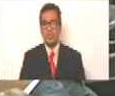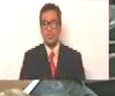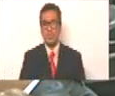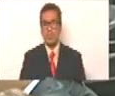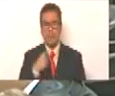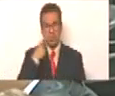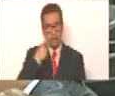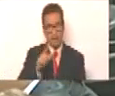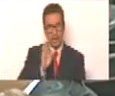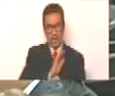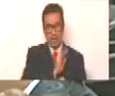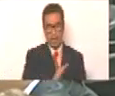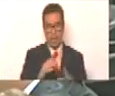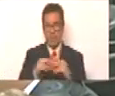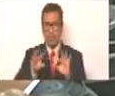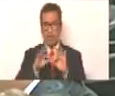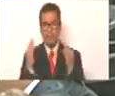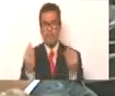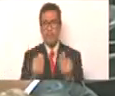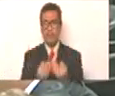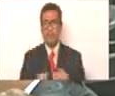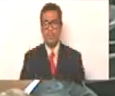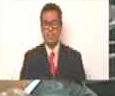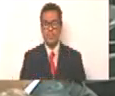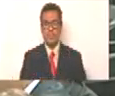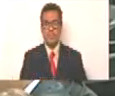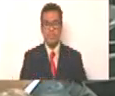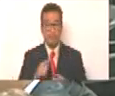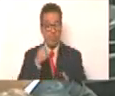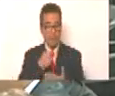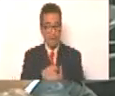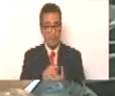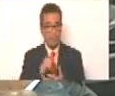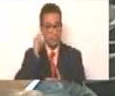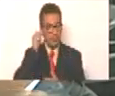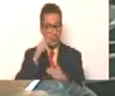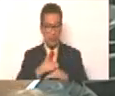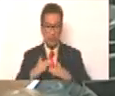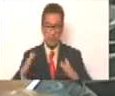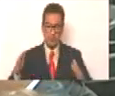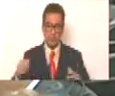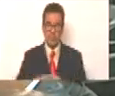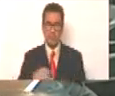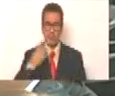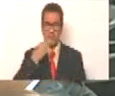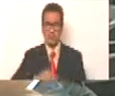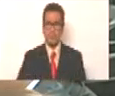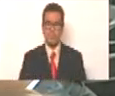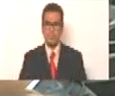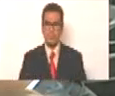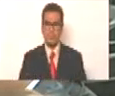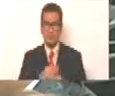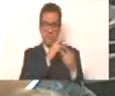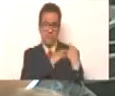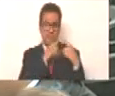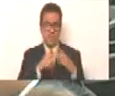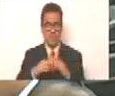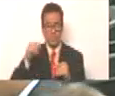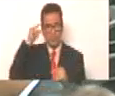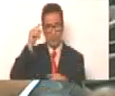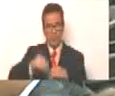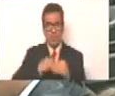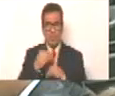de la familia. El grado de las obligaciones femeninas ha crecido de forma inusitada y el peso de la carga día a día se hace más oneroso.